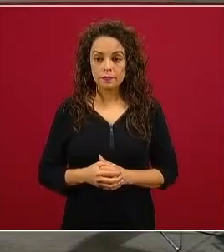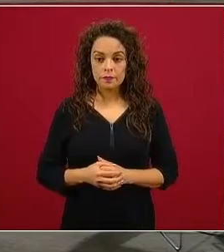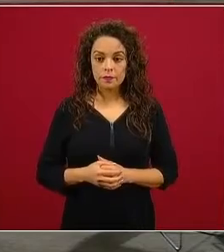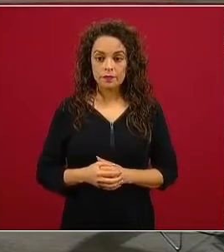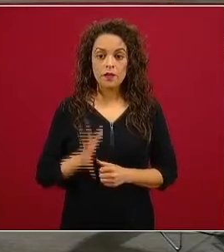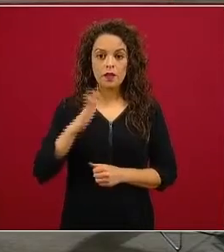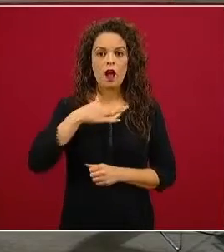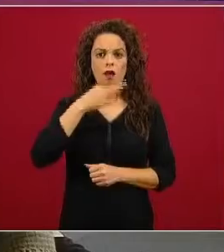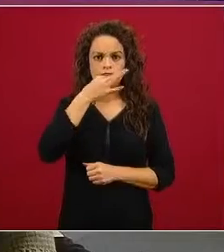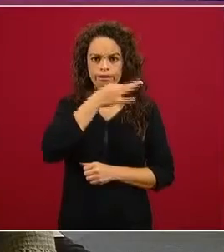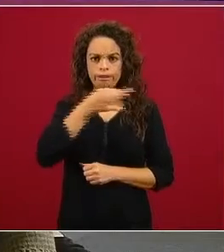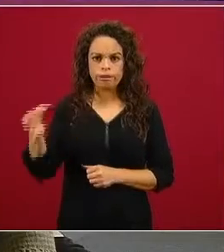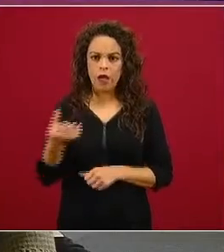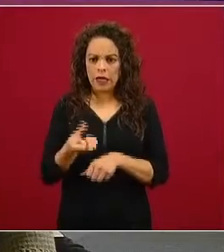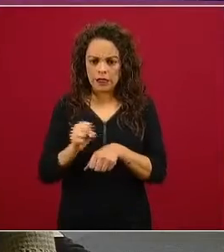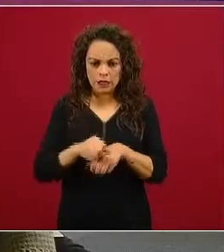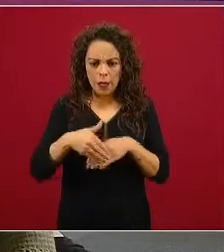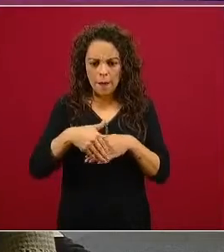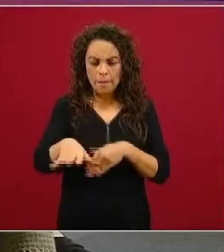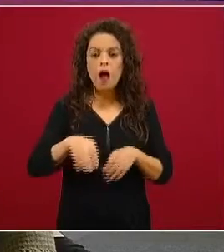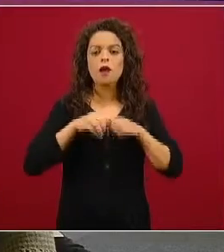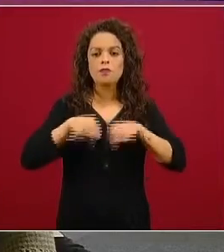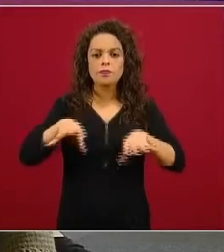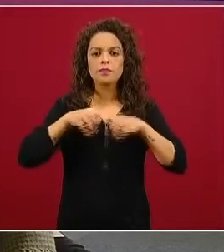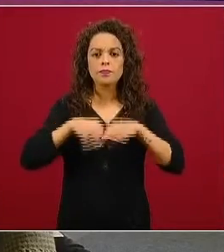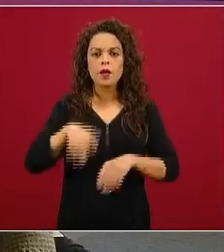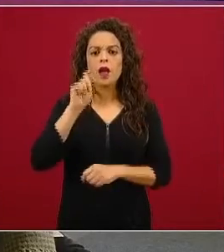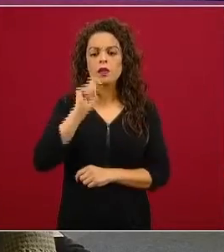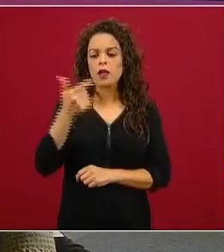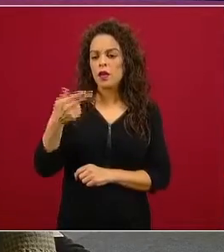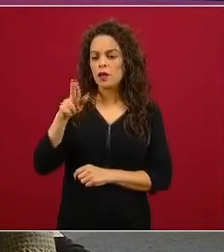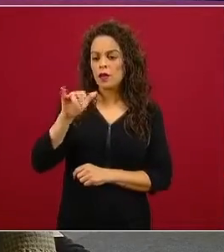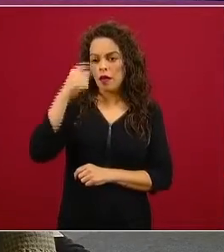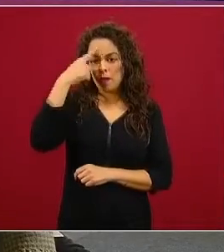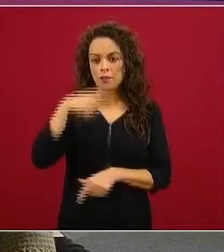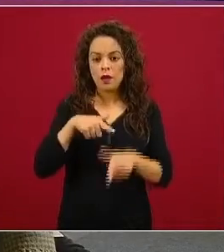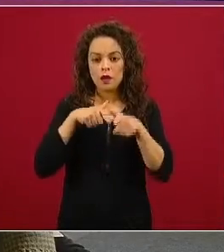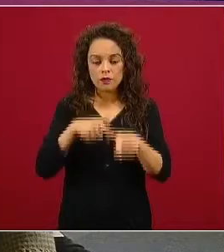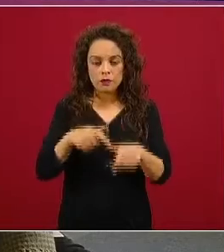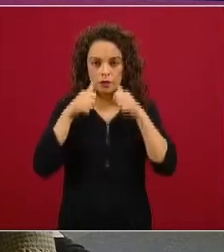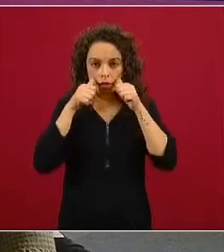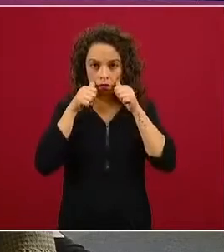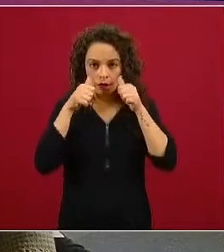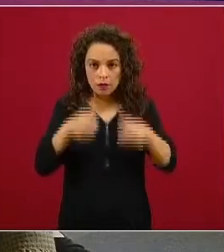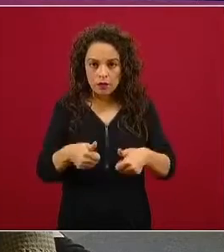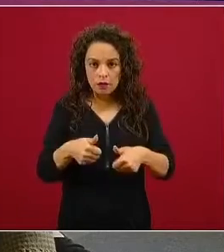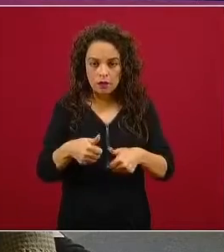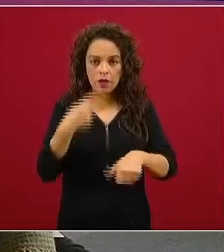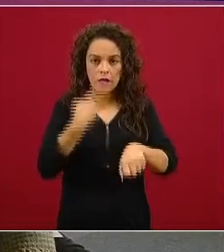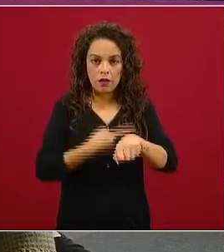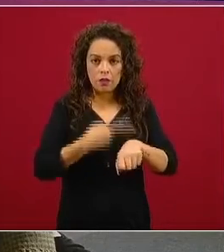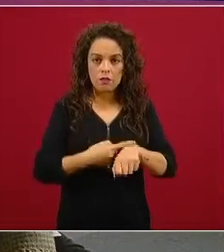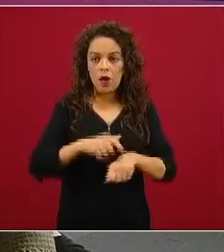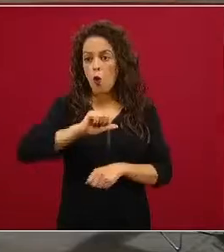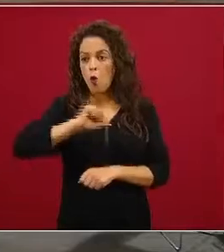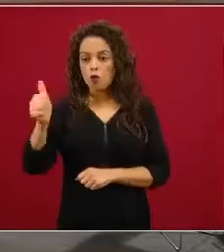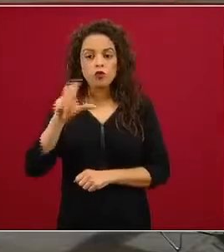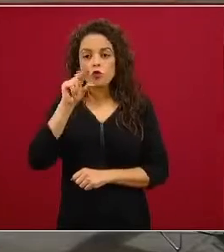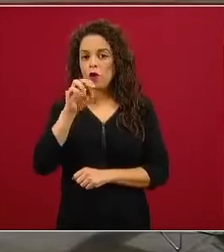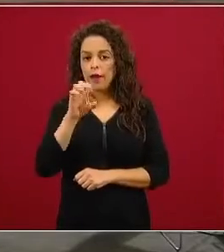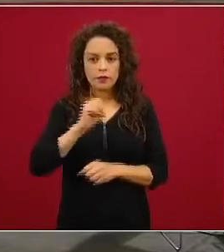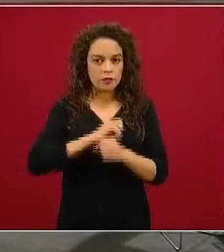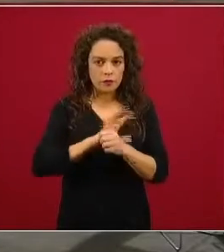sostenido en el número de casos diarios. Solo 2, Colima y Nuevo León, tienen una ocupación superior al 50%. Todas las